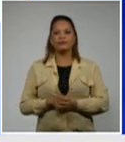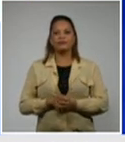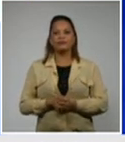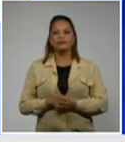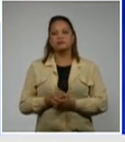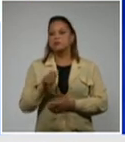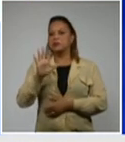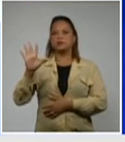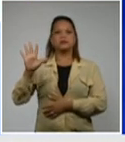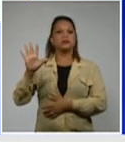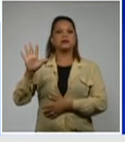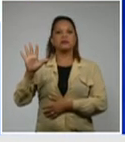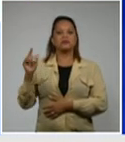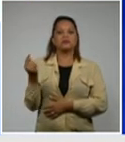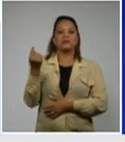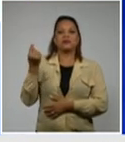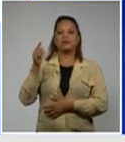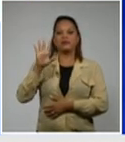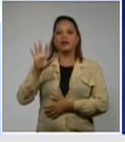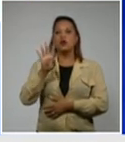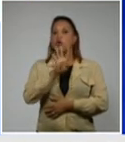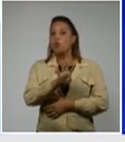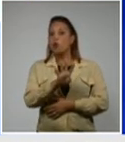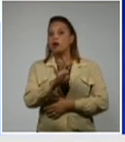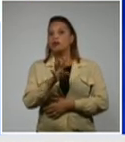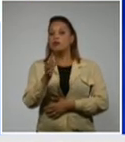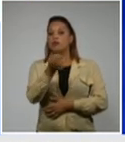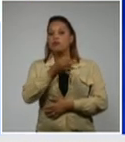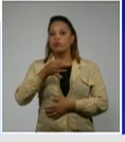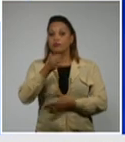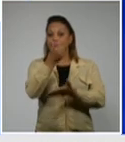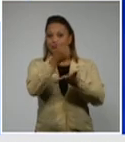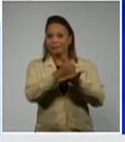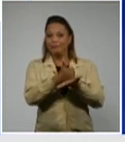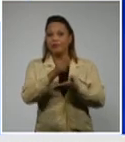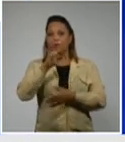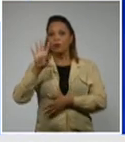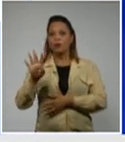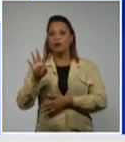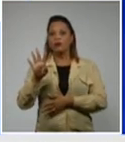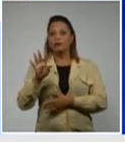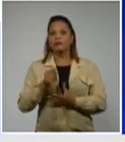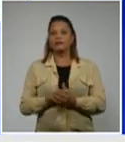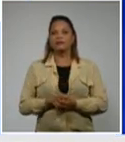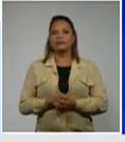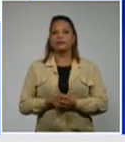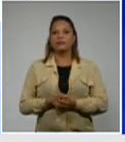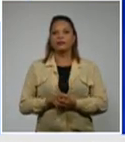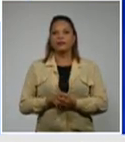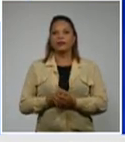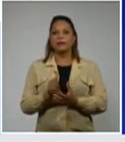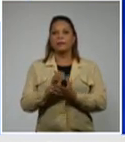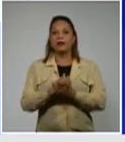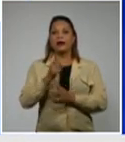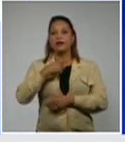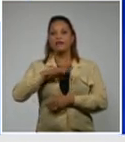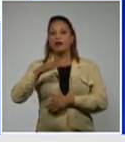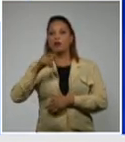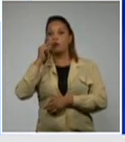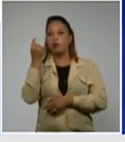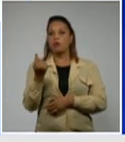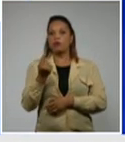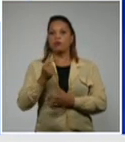casos confirmados ayer, 4 del municipio de Las Tunas y 1 del municipio Mají-Bacoa. En